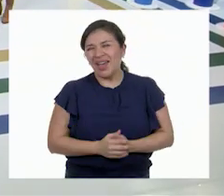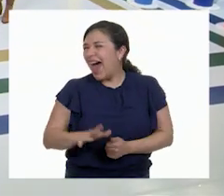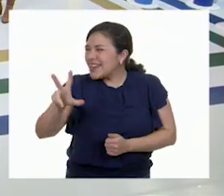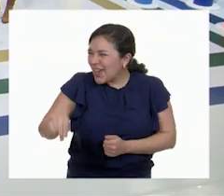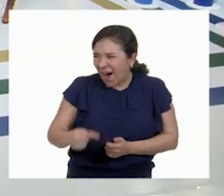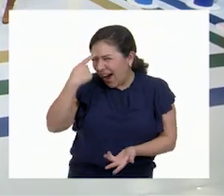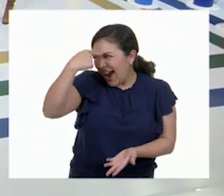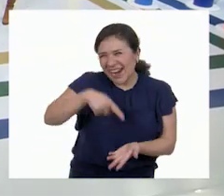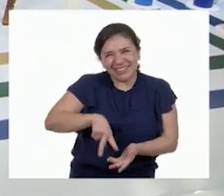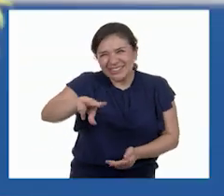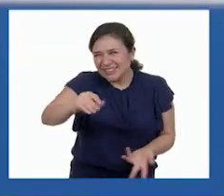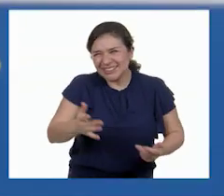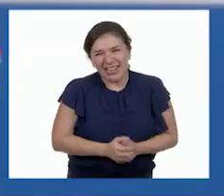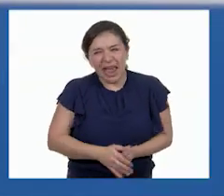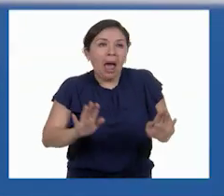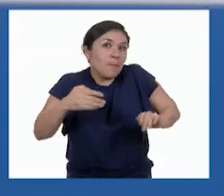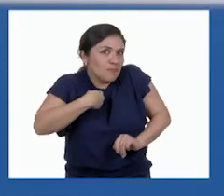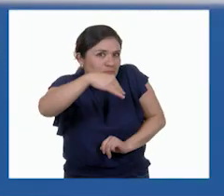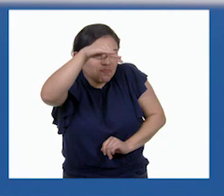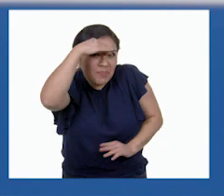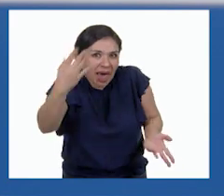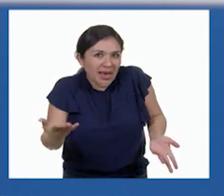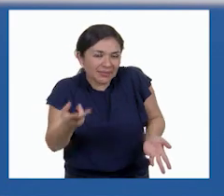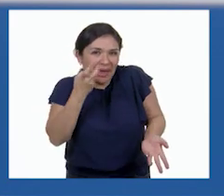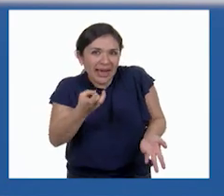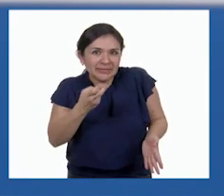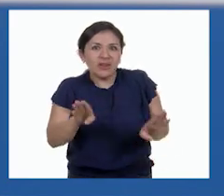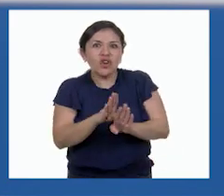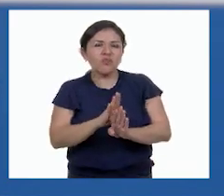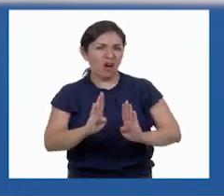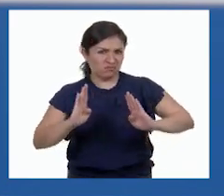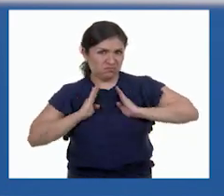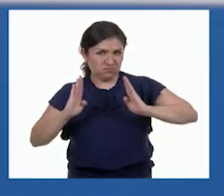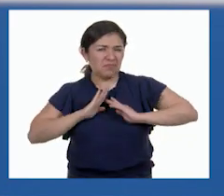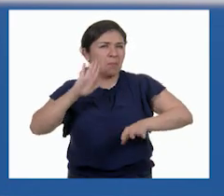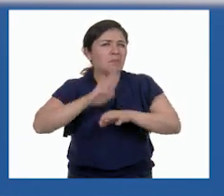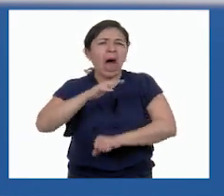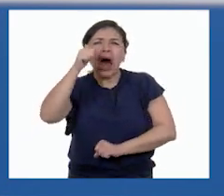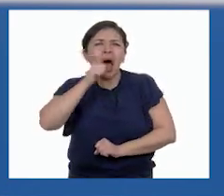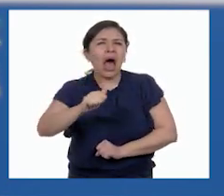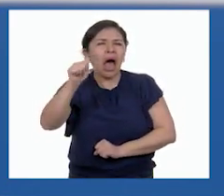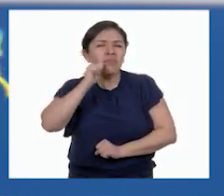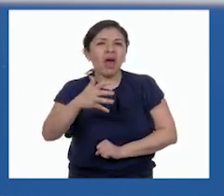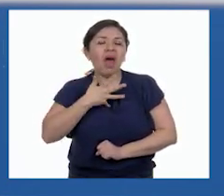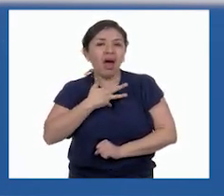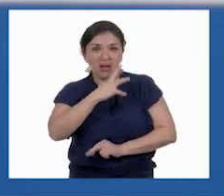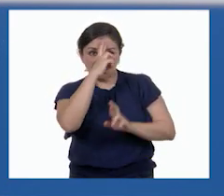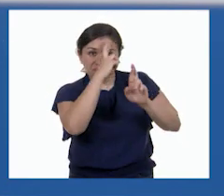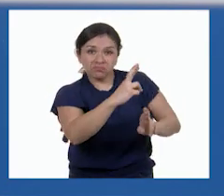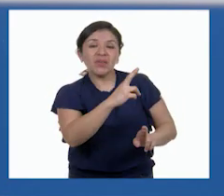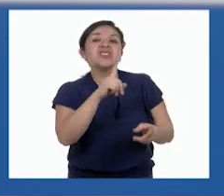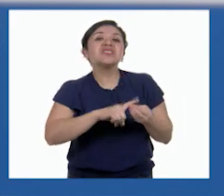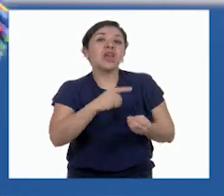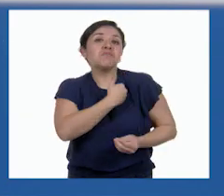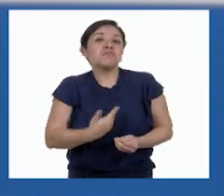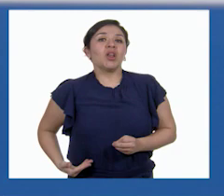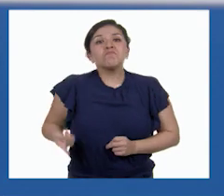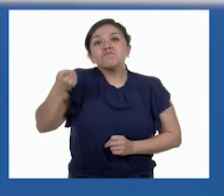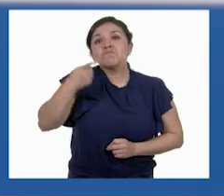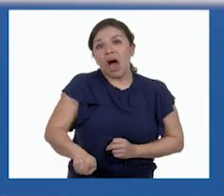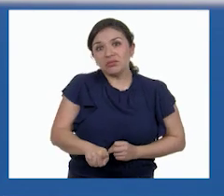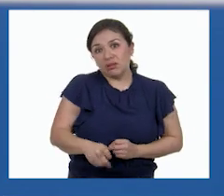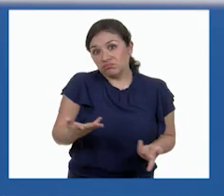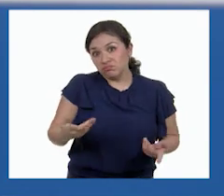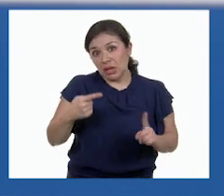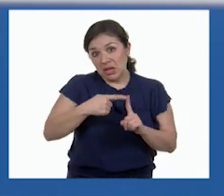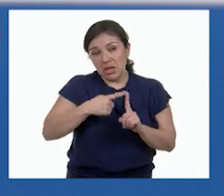Ton? Bueno, digo, después de todo, el ejército estaba siempre a la orden del dictador y